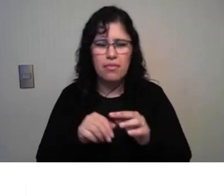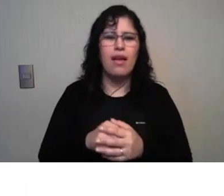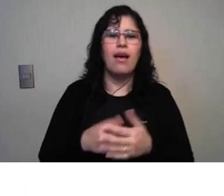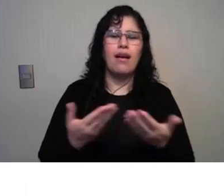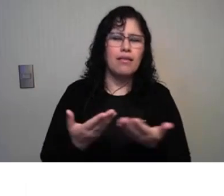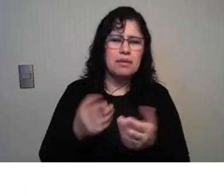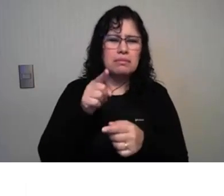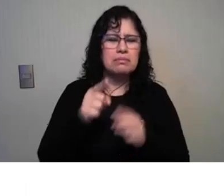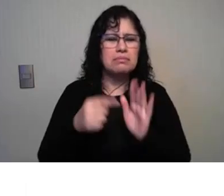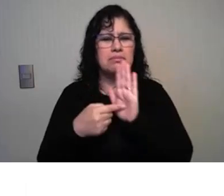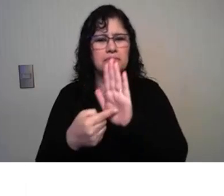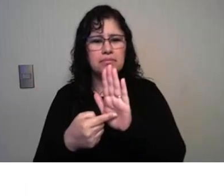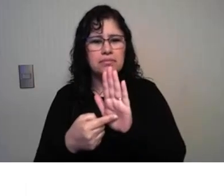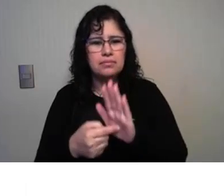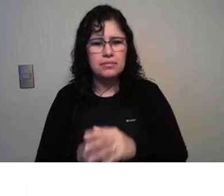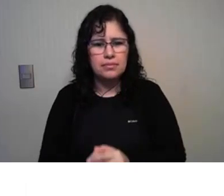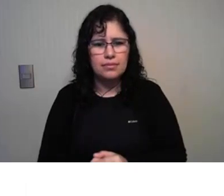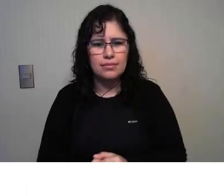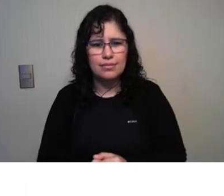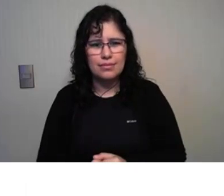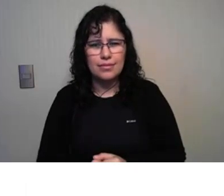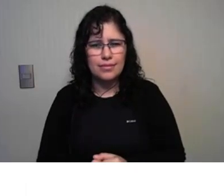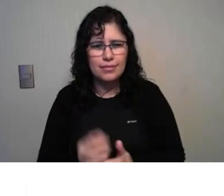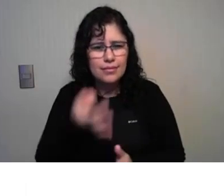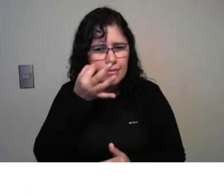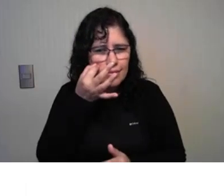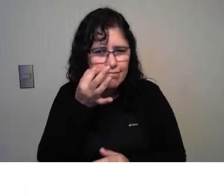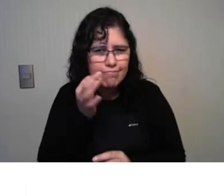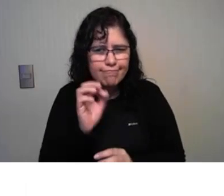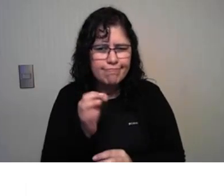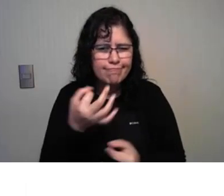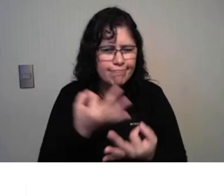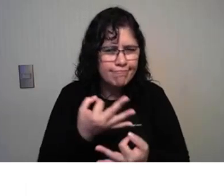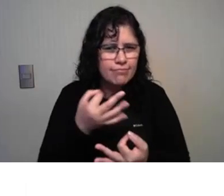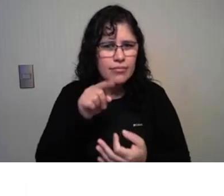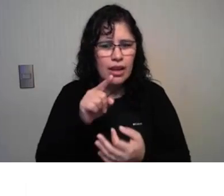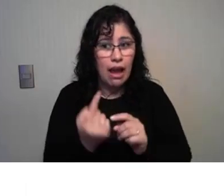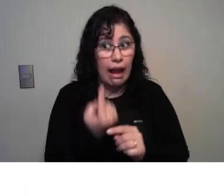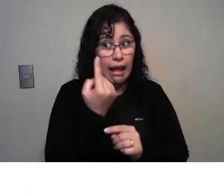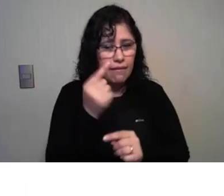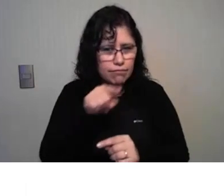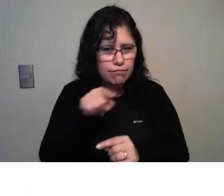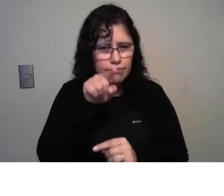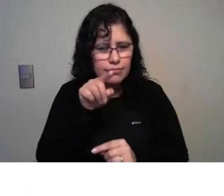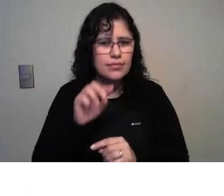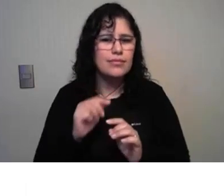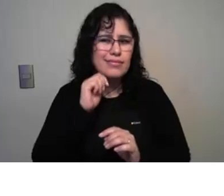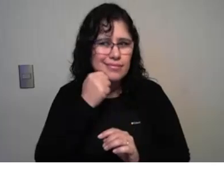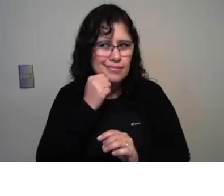En donde, si podemos observar en la imagen superior, la que estoy marcando aquí, corresponde a un